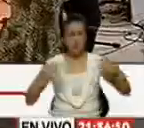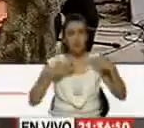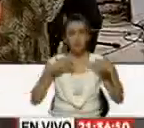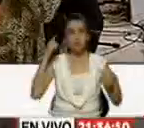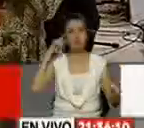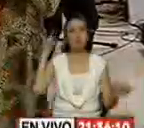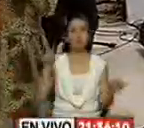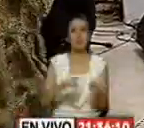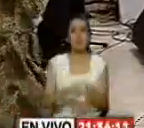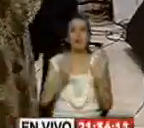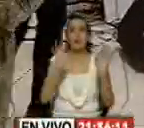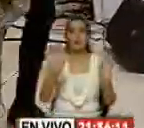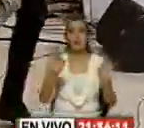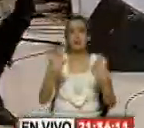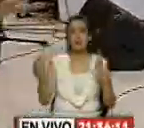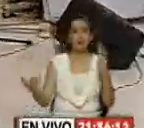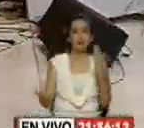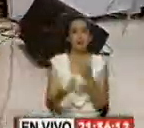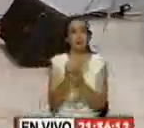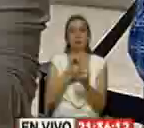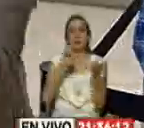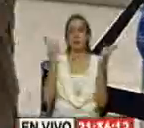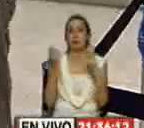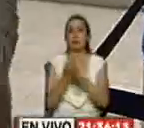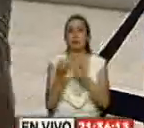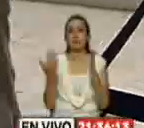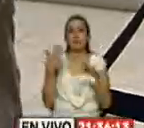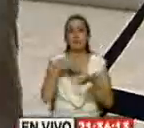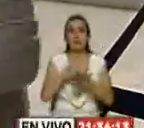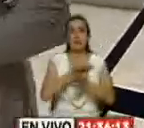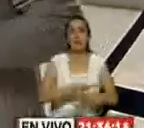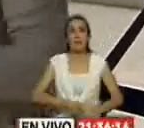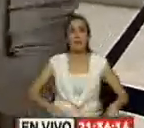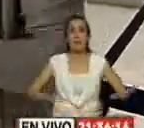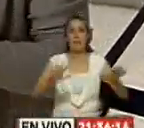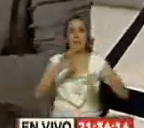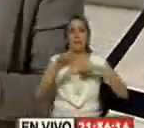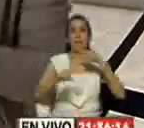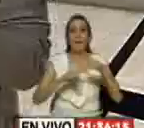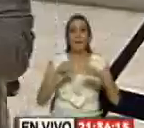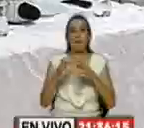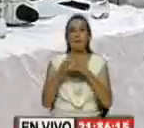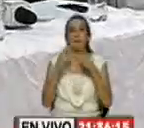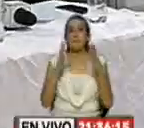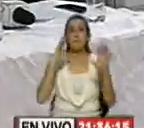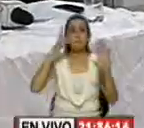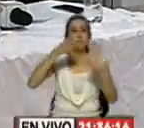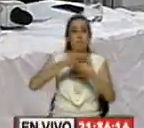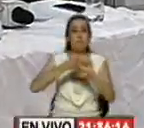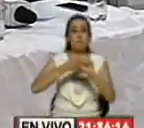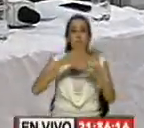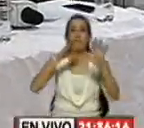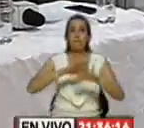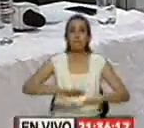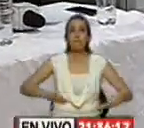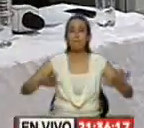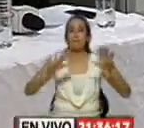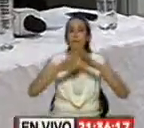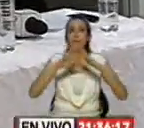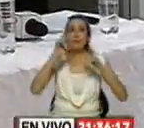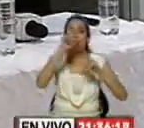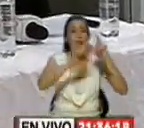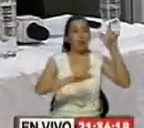parece súper innovador, me parece súper integrador, que involucra a las personas que no solo son parte del espacio y a las personas que